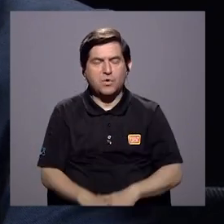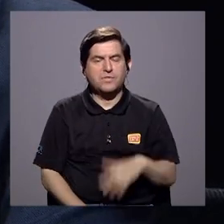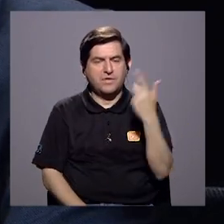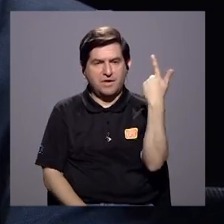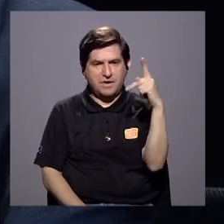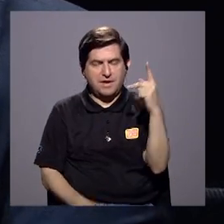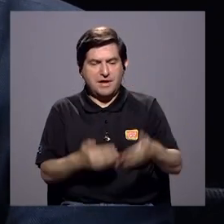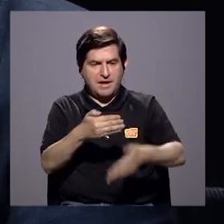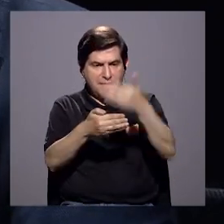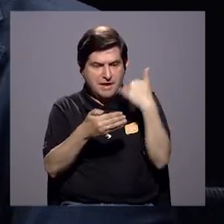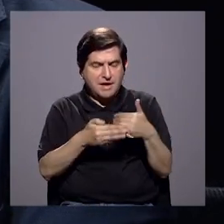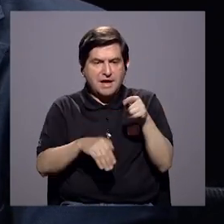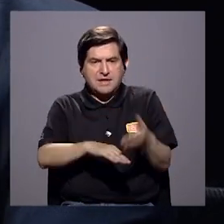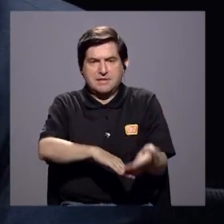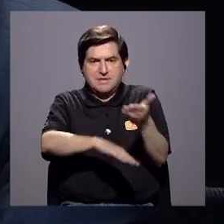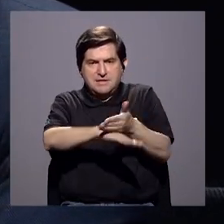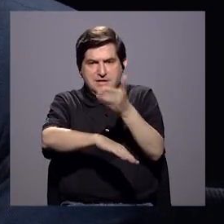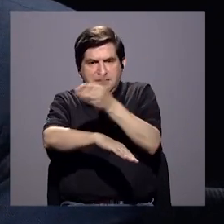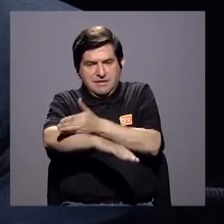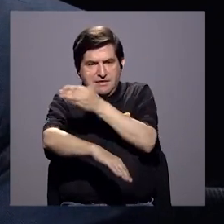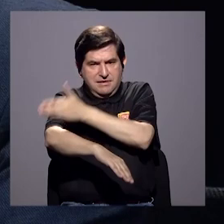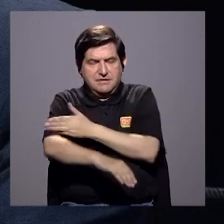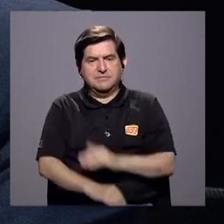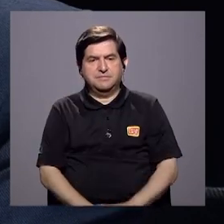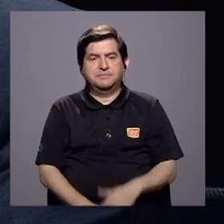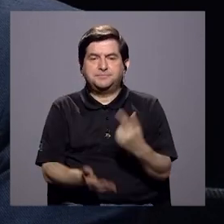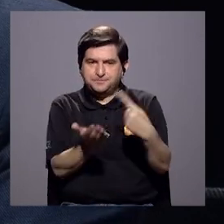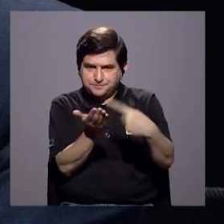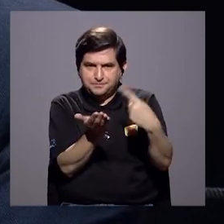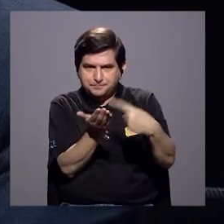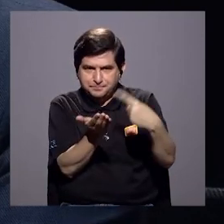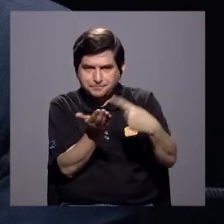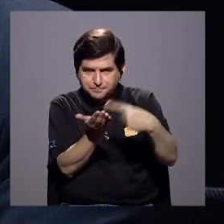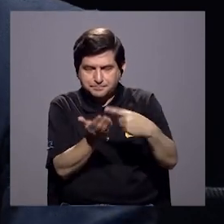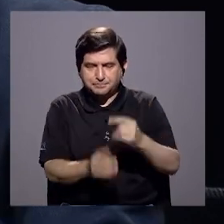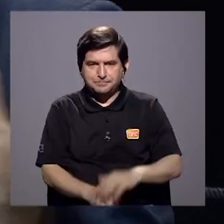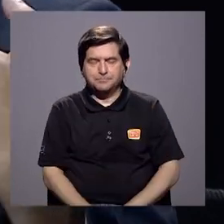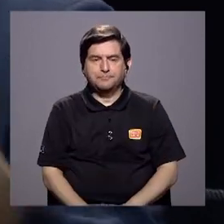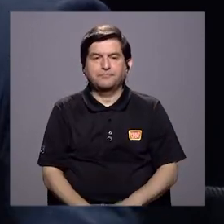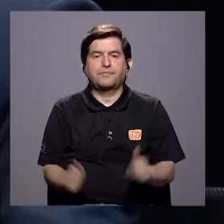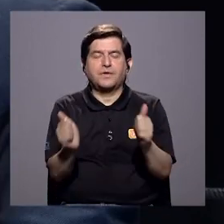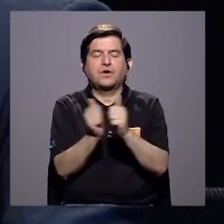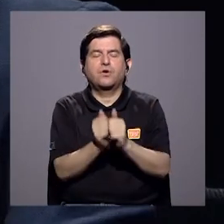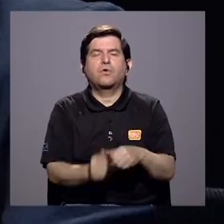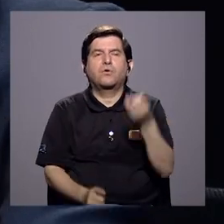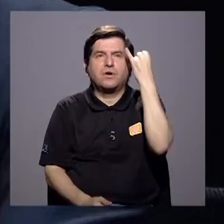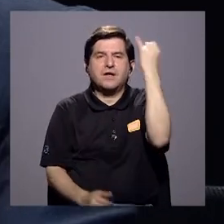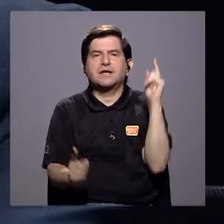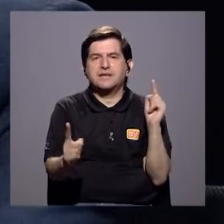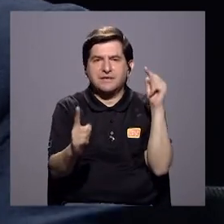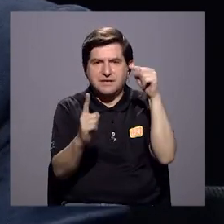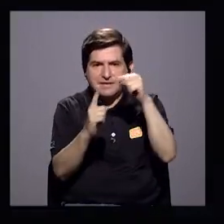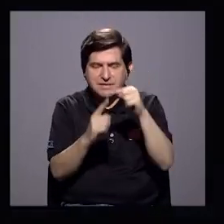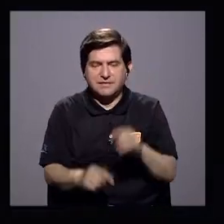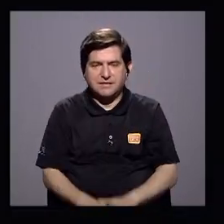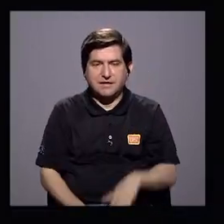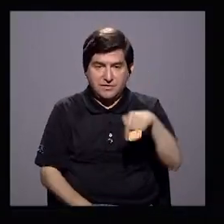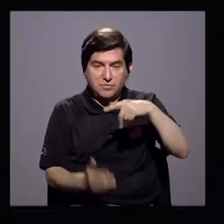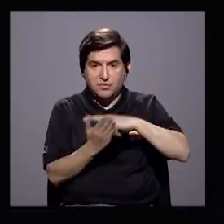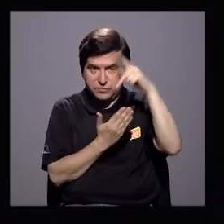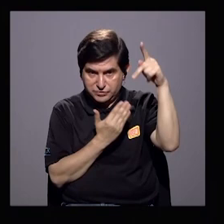ponerla en riesgo y antes de dar esos pasos hay que generar una discusión con sentido como este programa